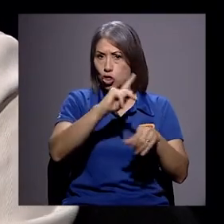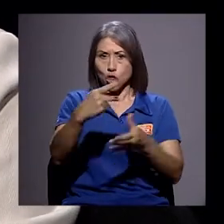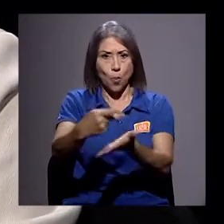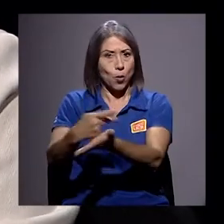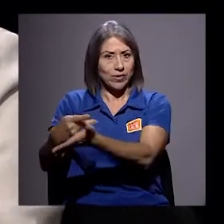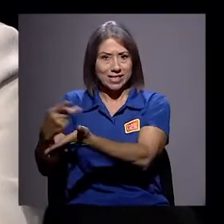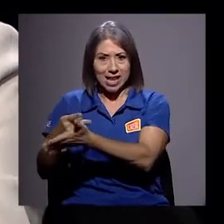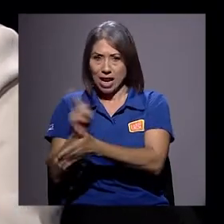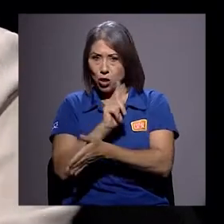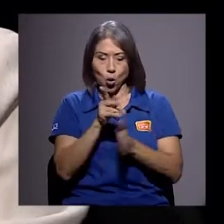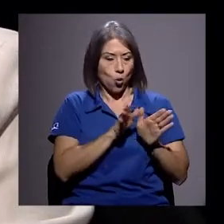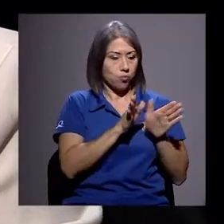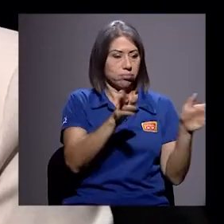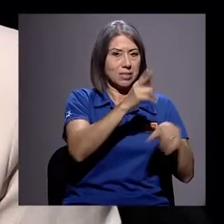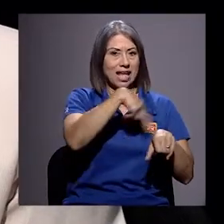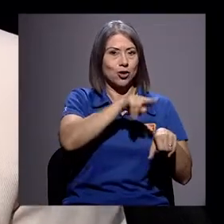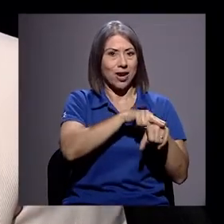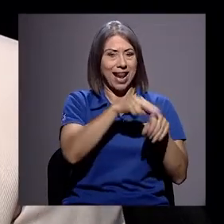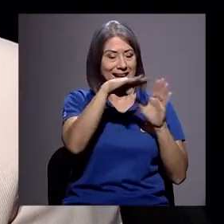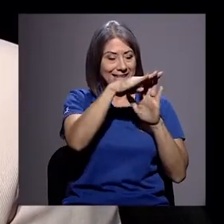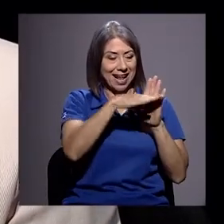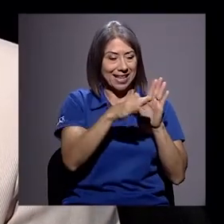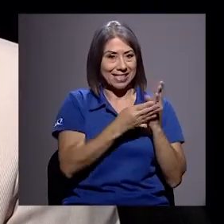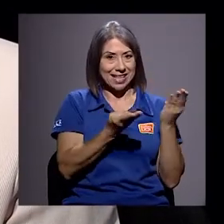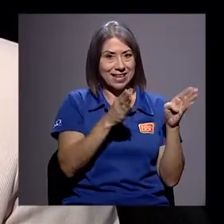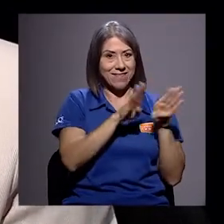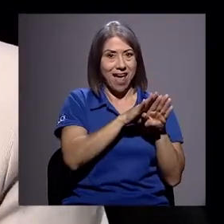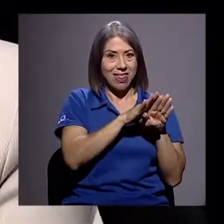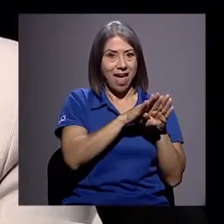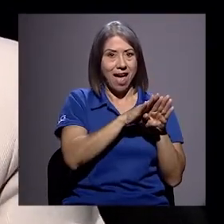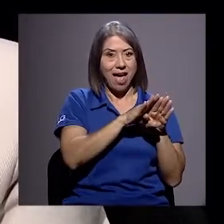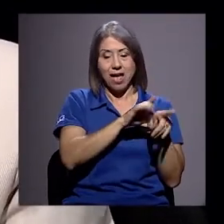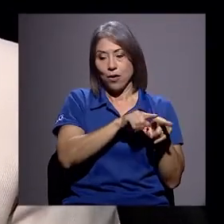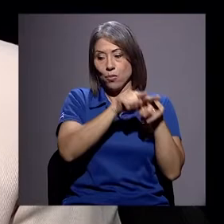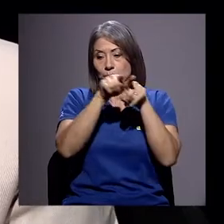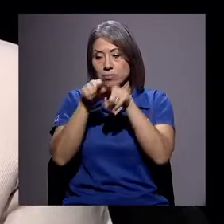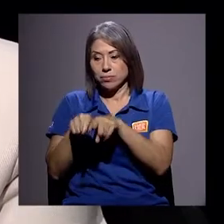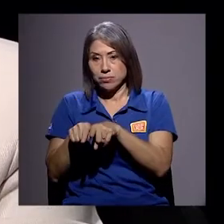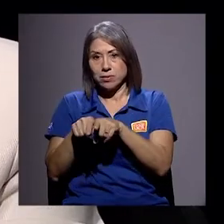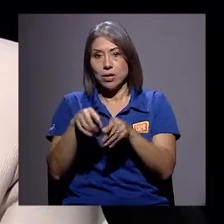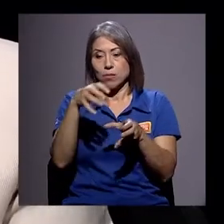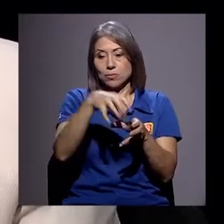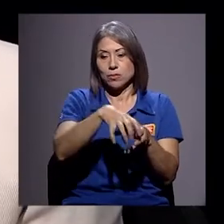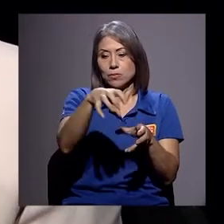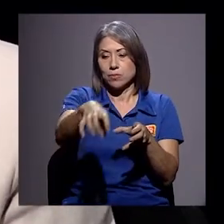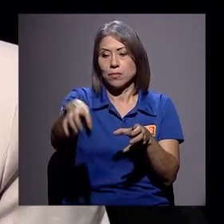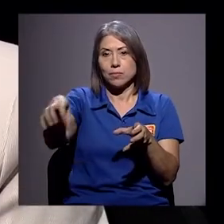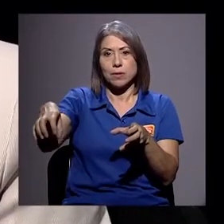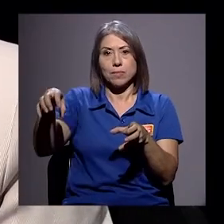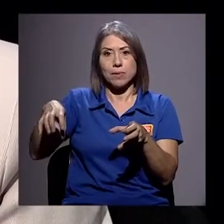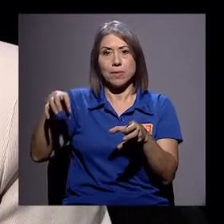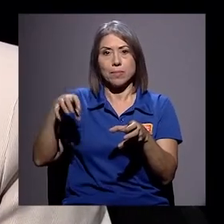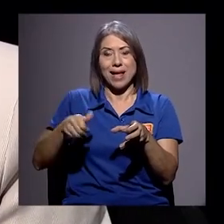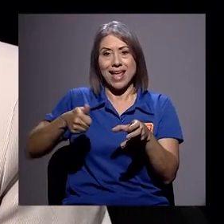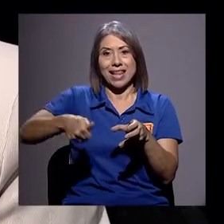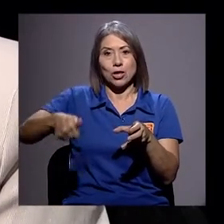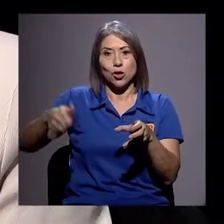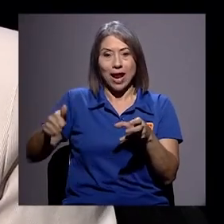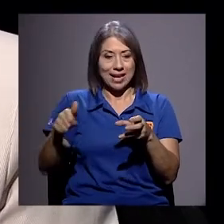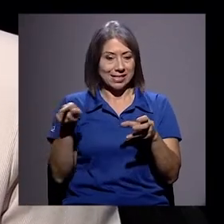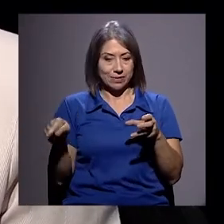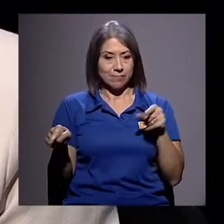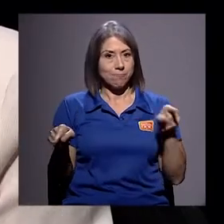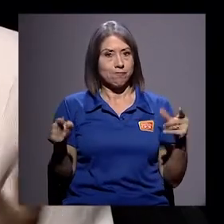ya no provincial sino nacional con una división en todo el país desde circunscripciones o distritos electorales